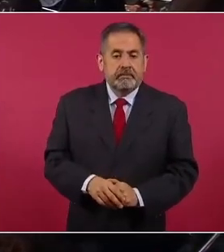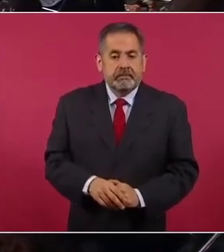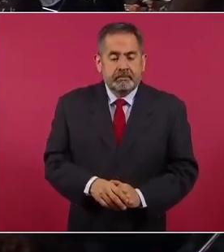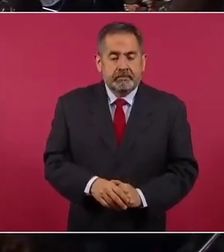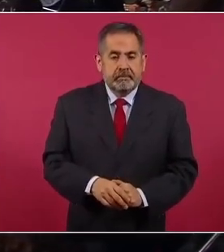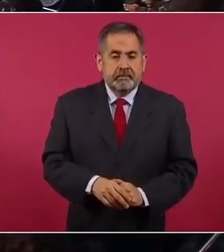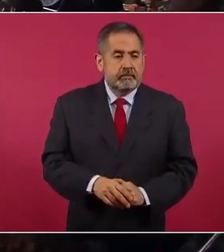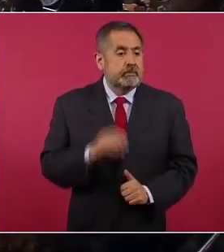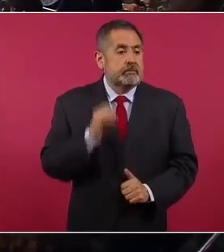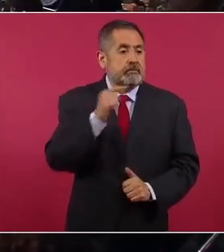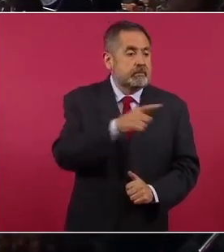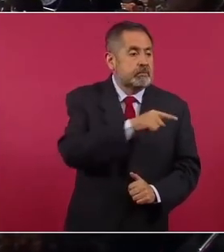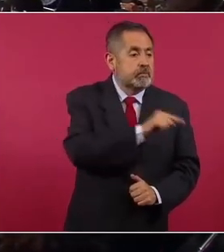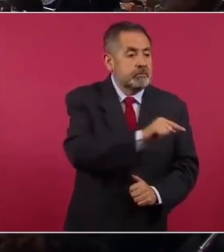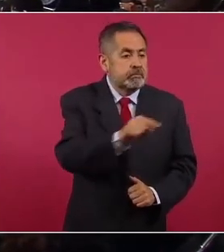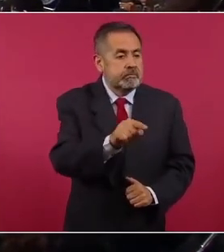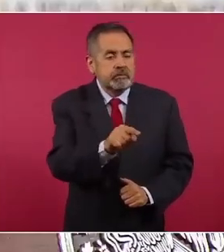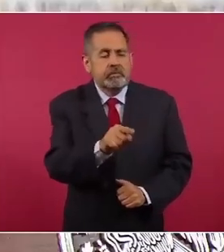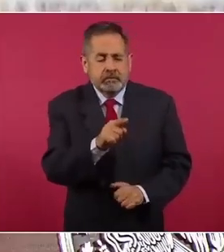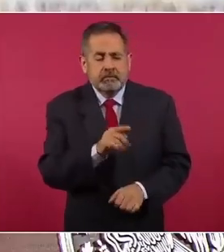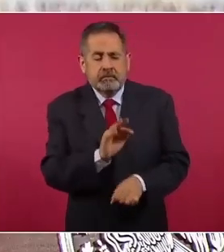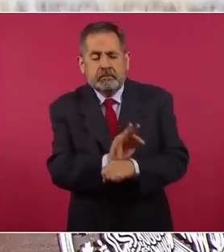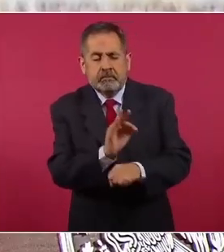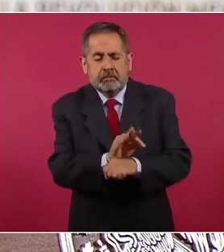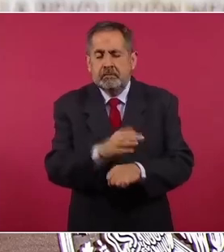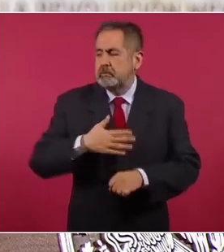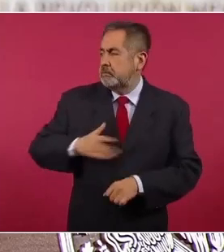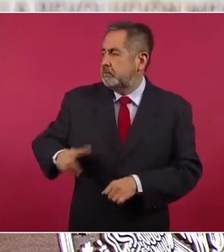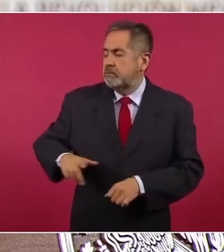ningún grupo protegido.